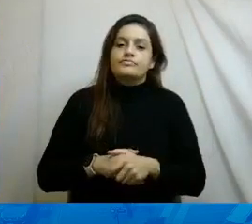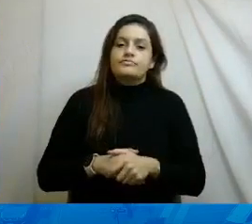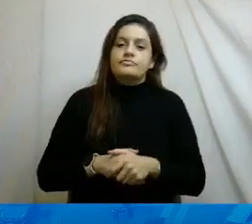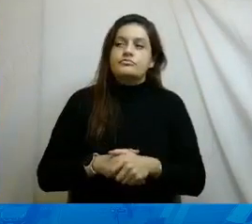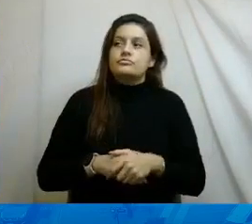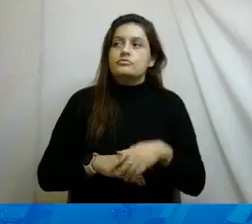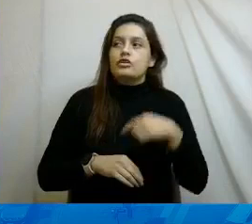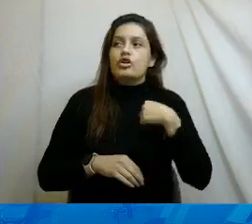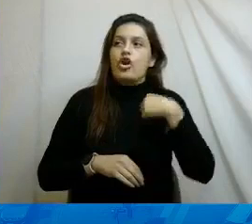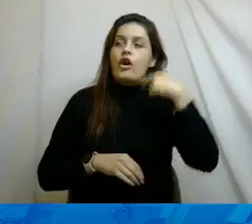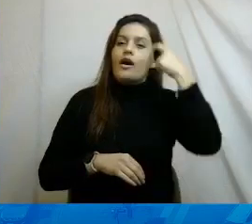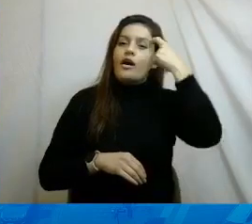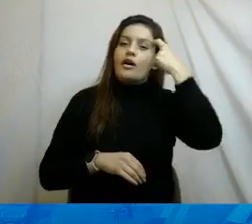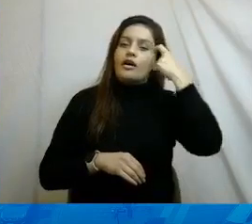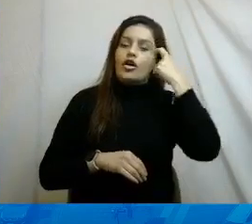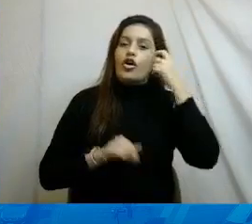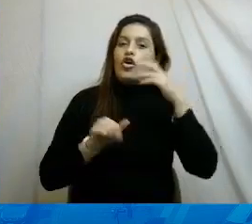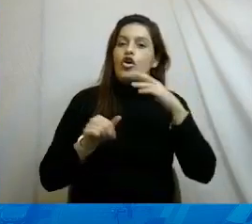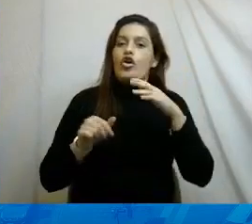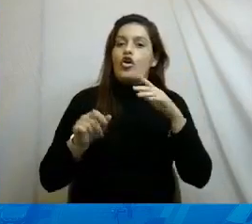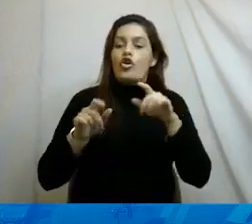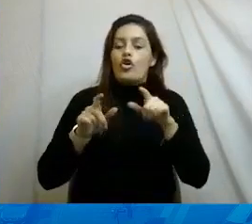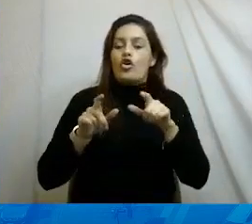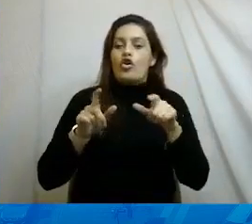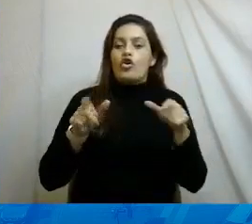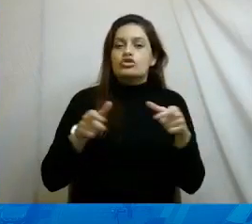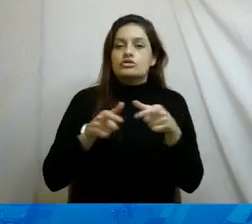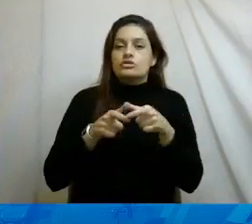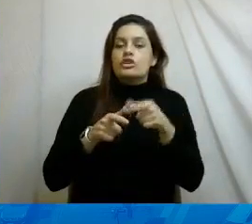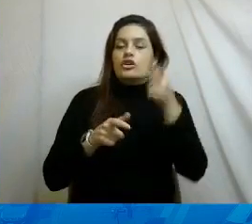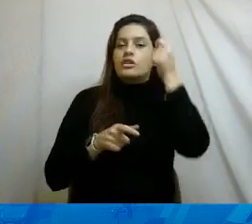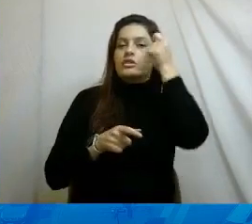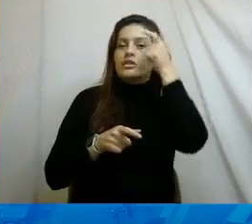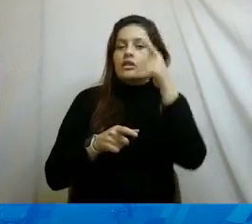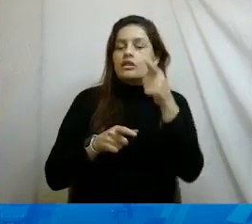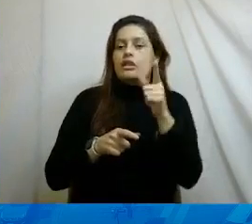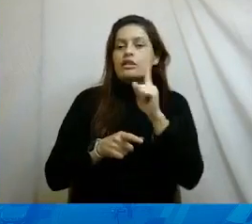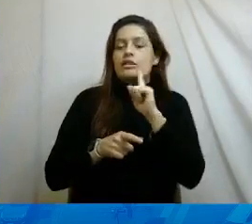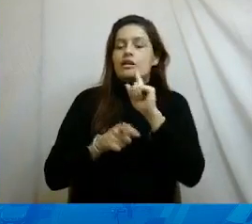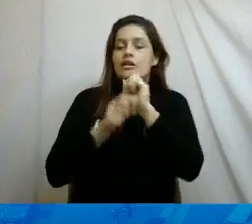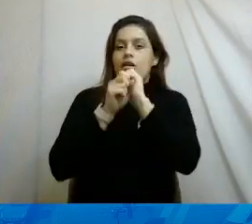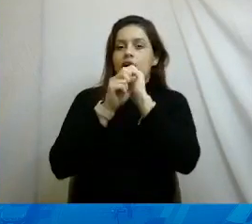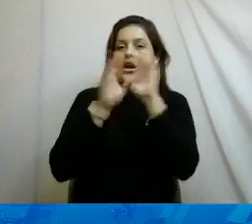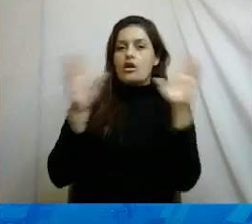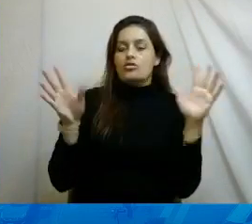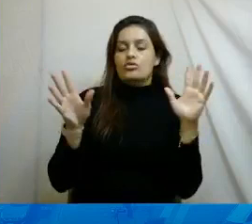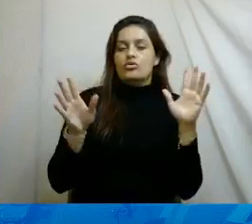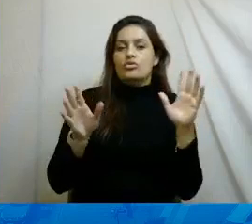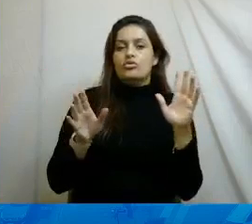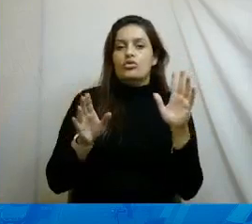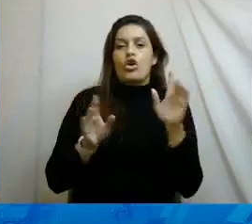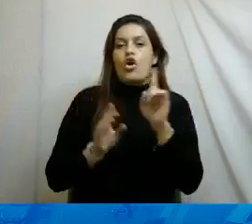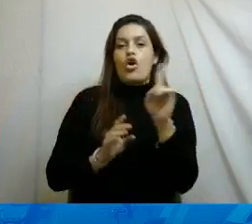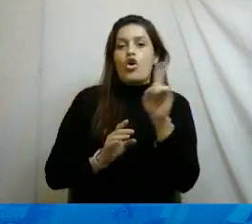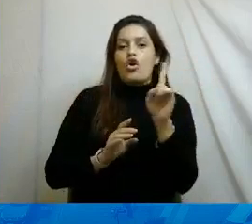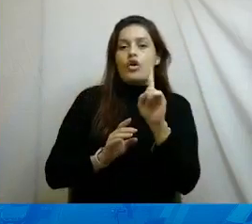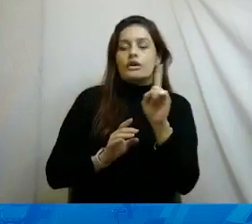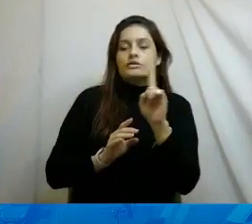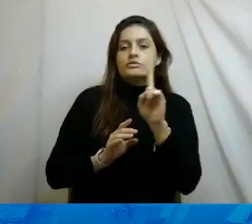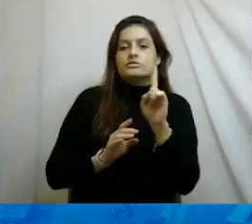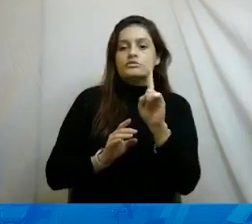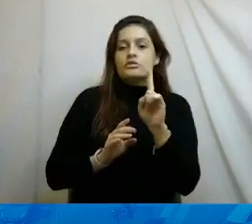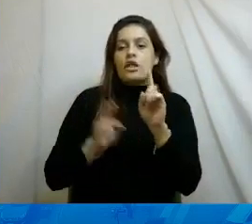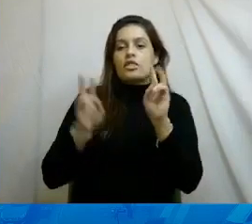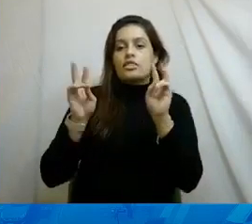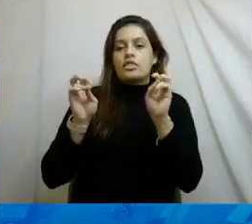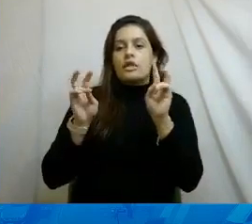creo que el Consejo en pleno tiene claro de que no es una cuestión